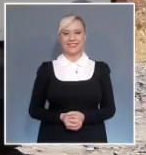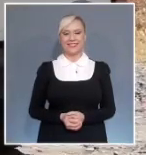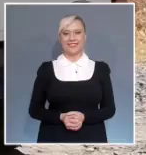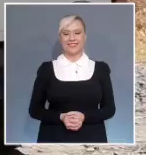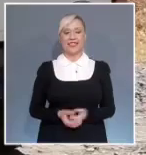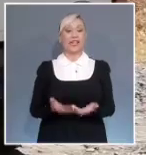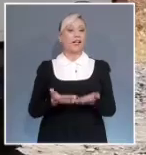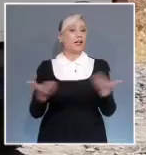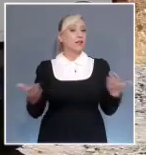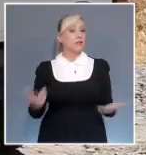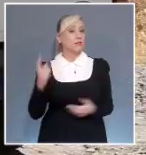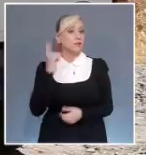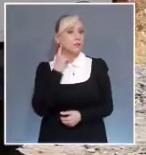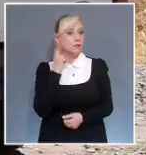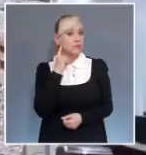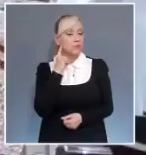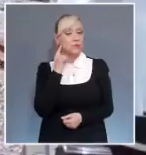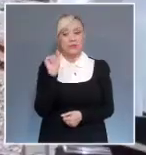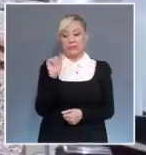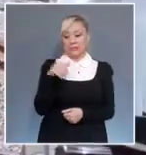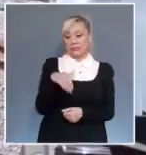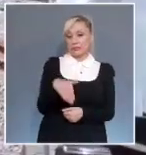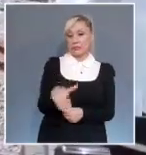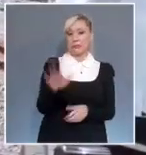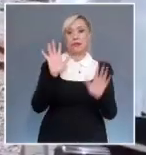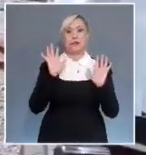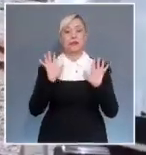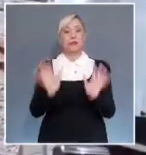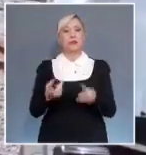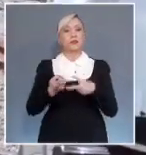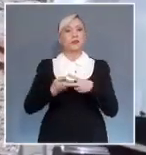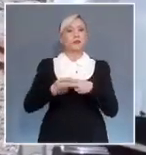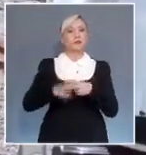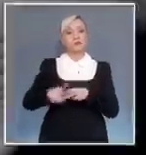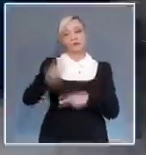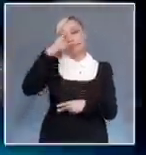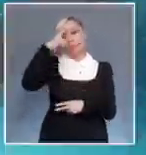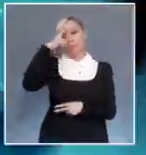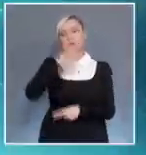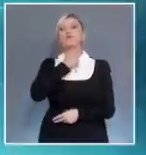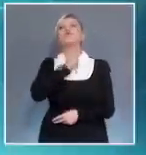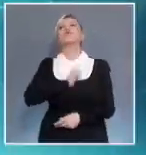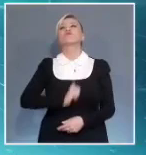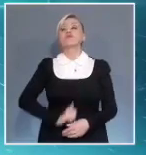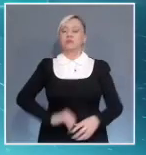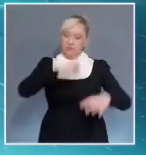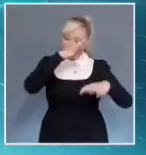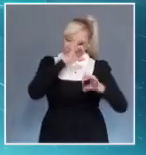En breve entrará en operación el Banco Nacional de Datos Forenses.